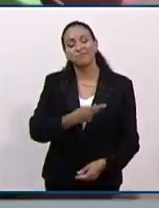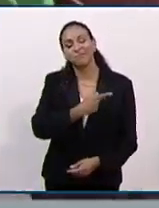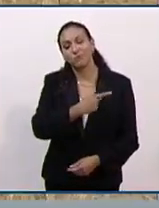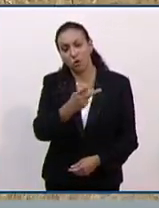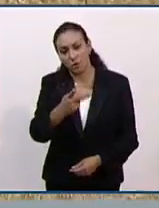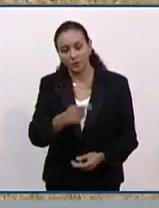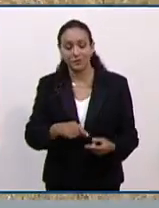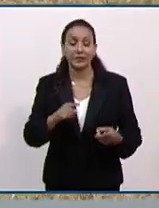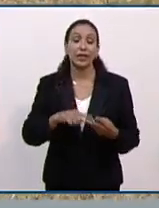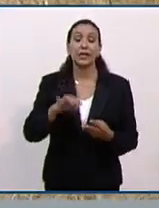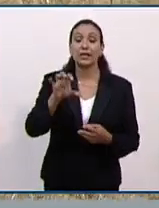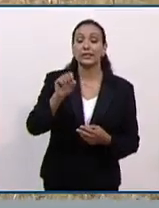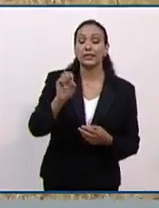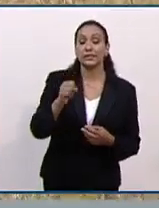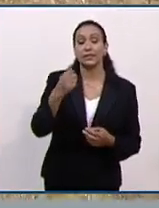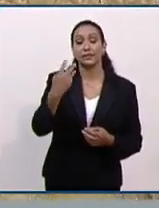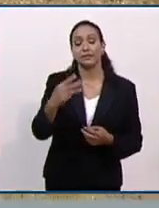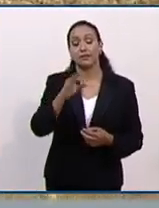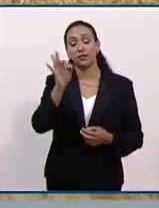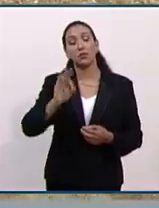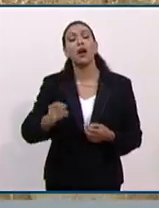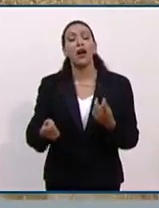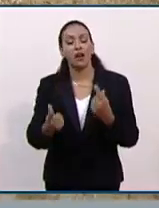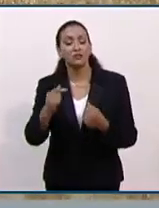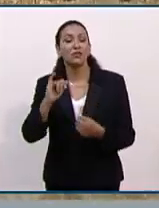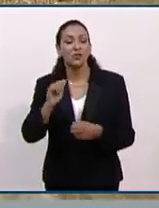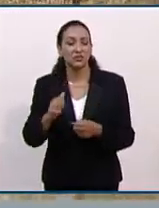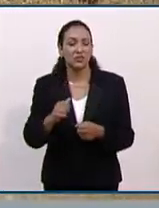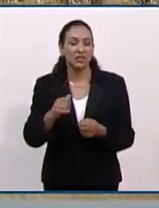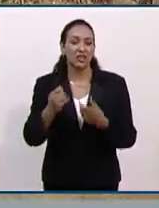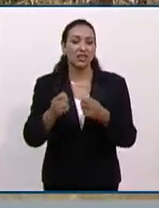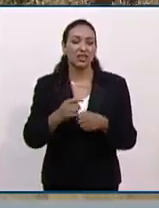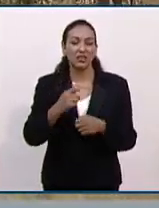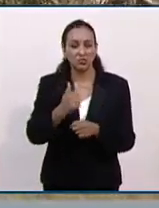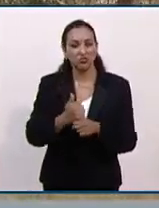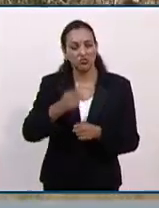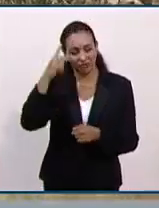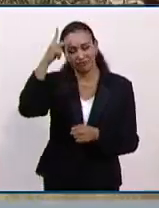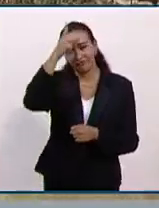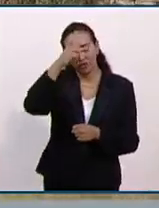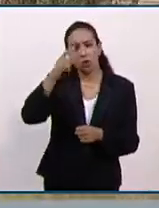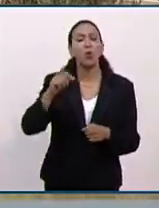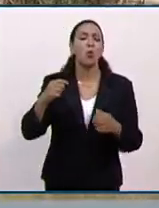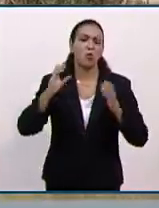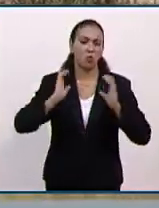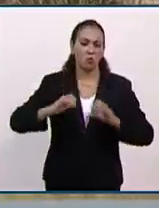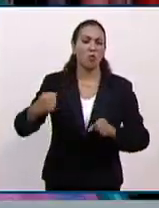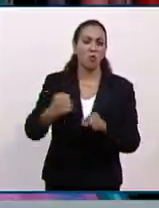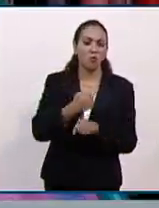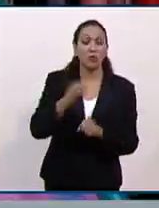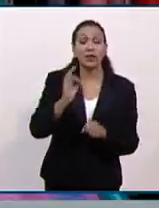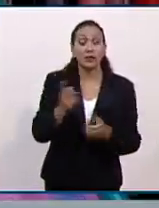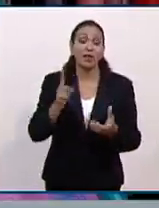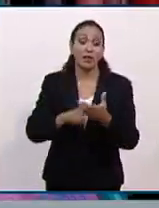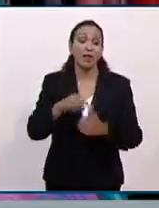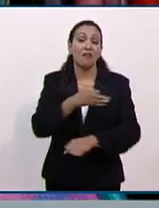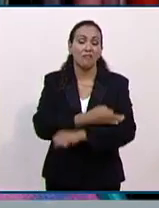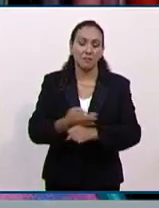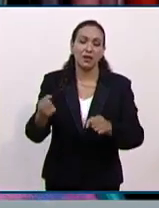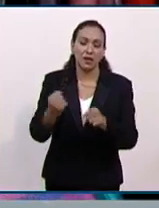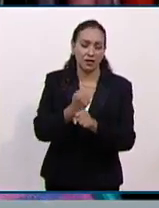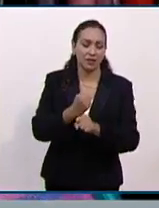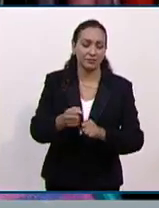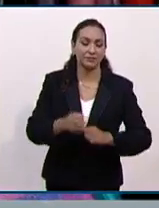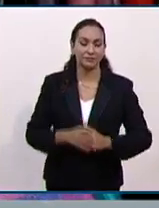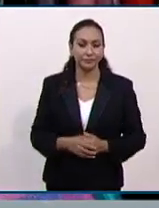el 63% ha sufrido al menos una forma de castigo psicológico o físico por parte de un integrante de su